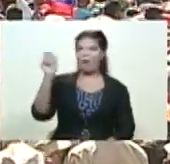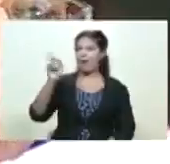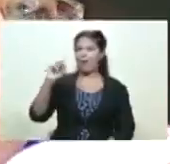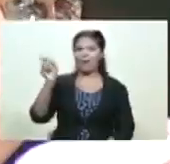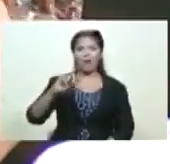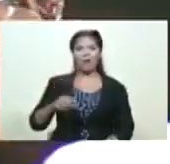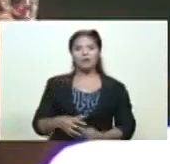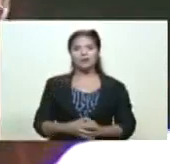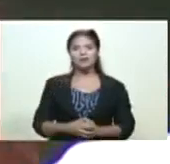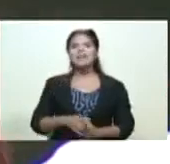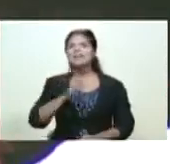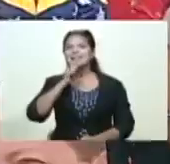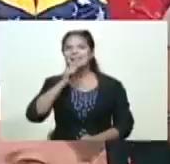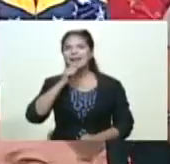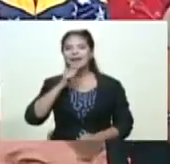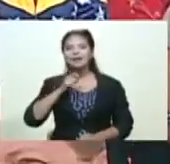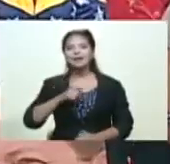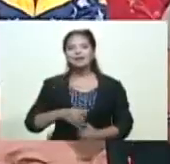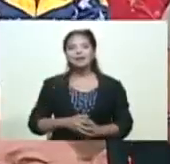¿verdad? ¿Y Ñoño quién es?